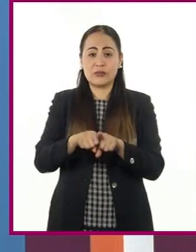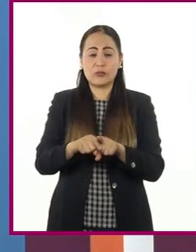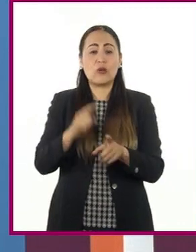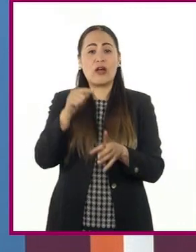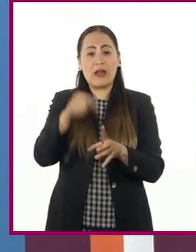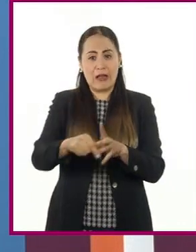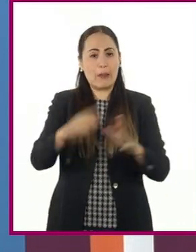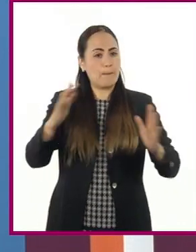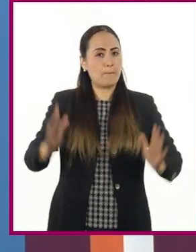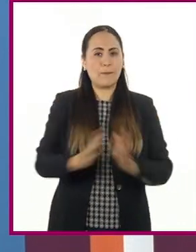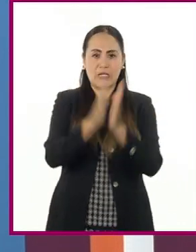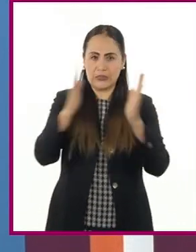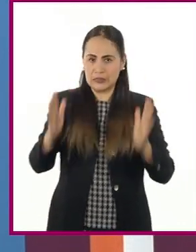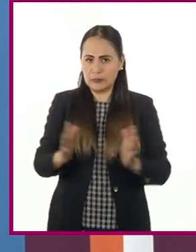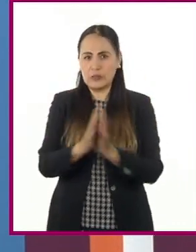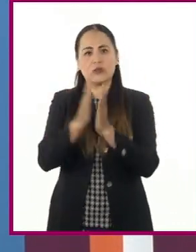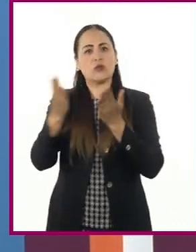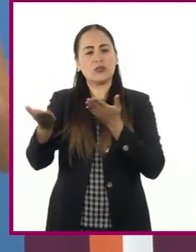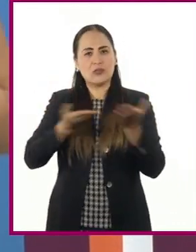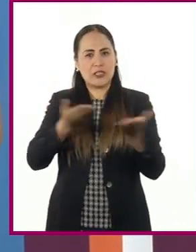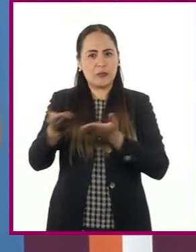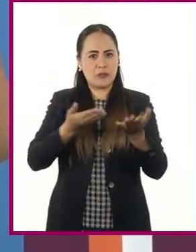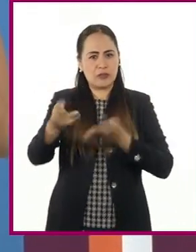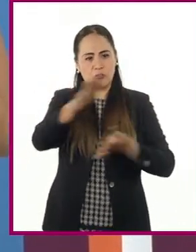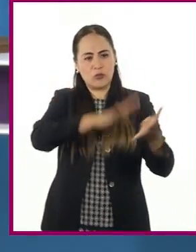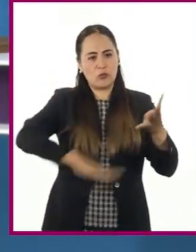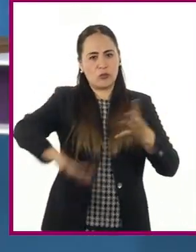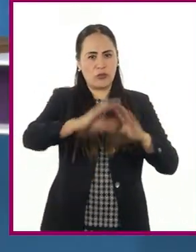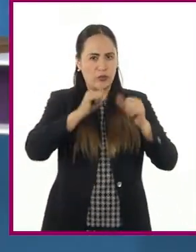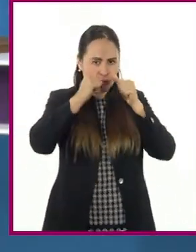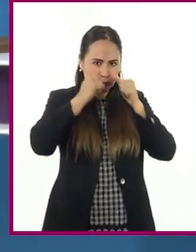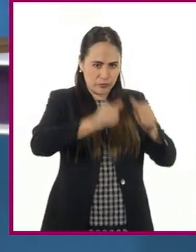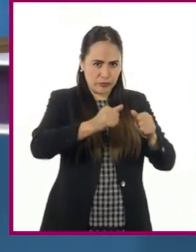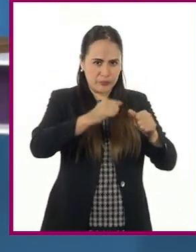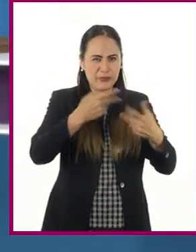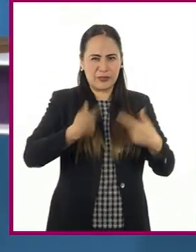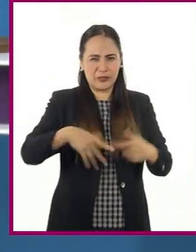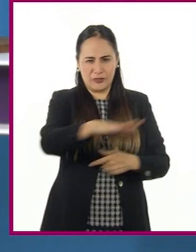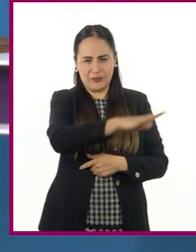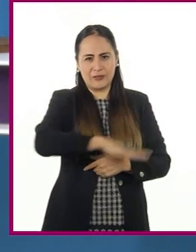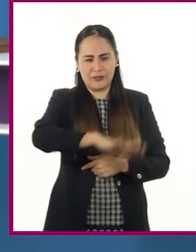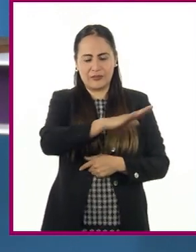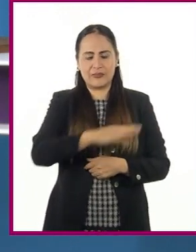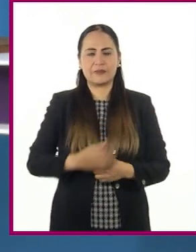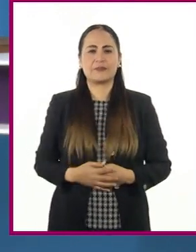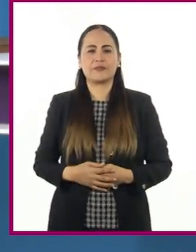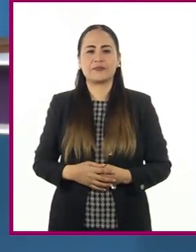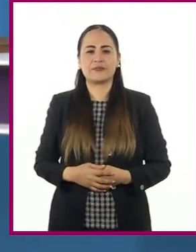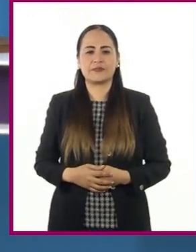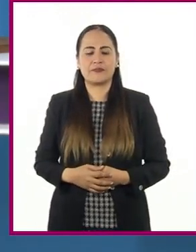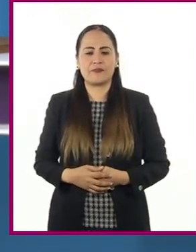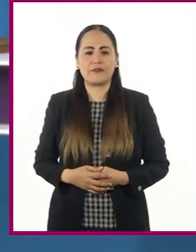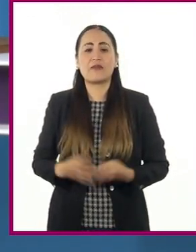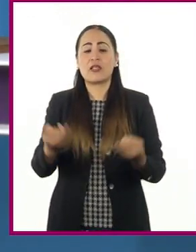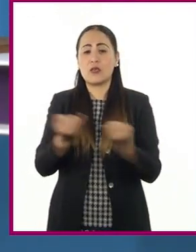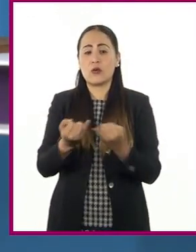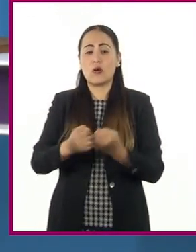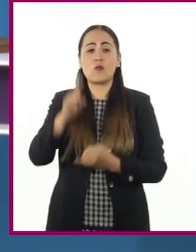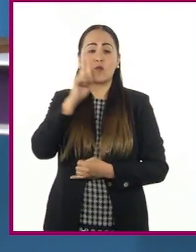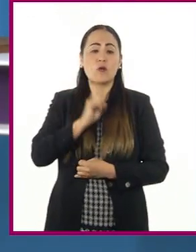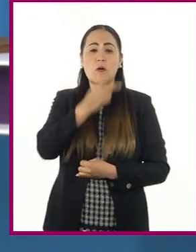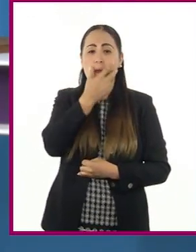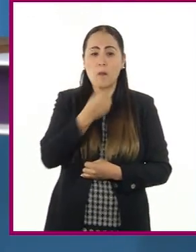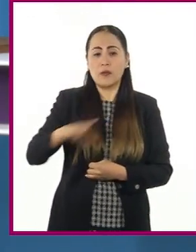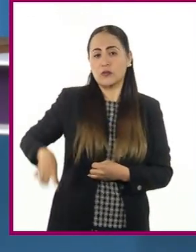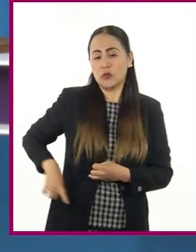la democracia y el servicio hacia las demás personas. También resaltamos que las servidoras y